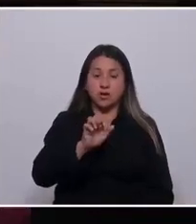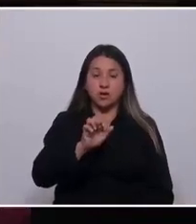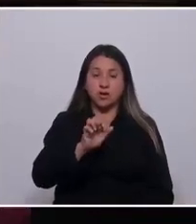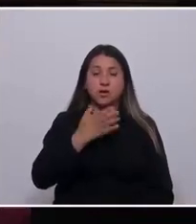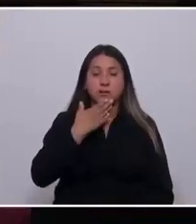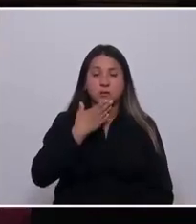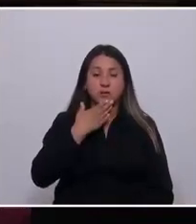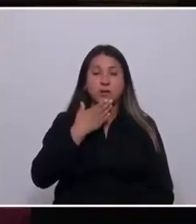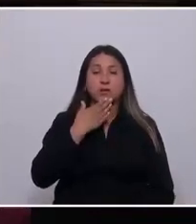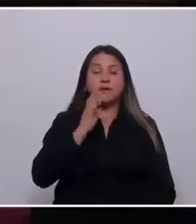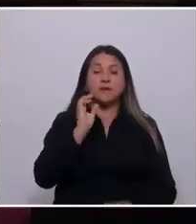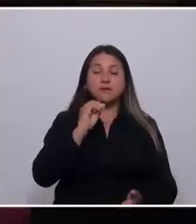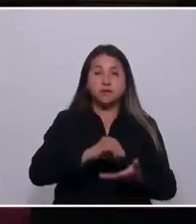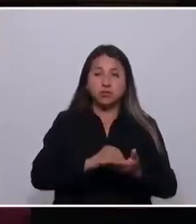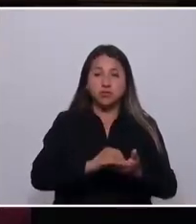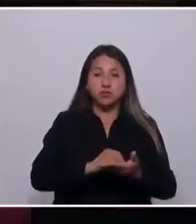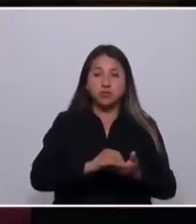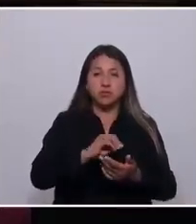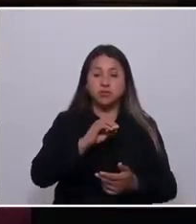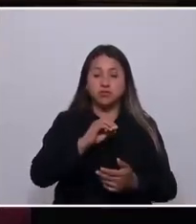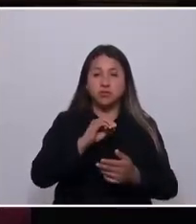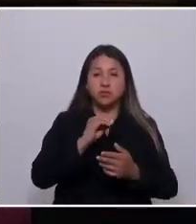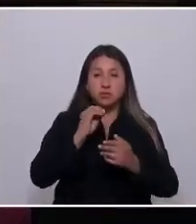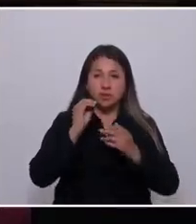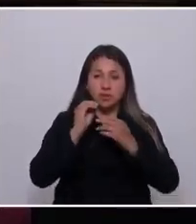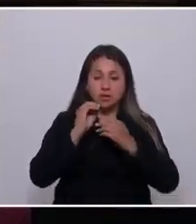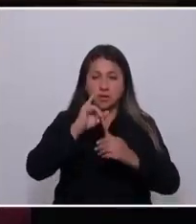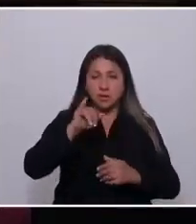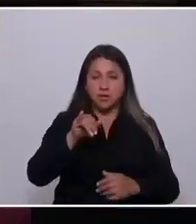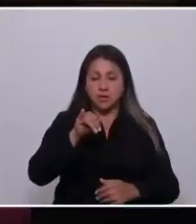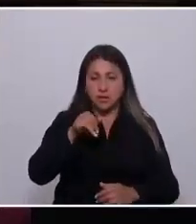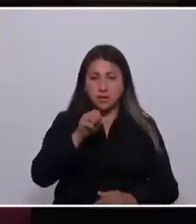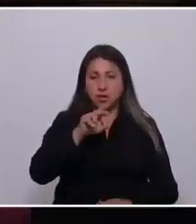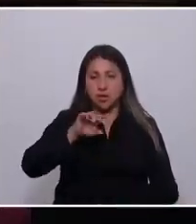Dejaremos constancia en acta, señor Baradit. Muchas gracias.